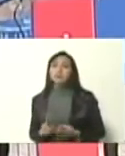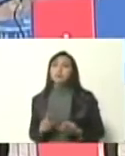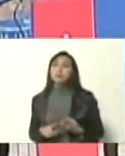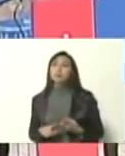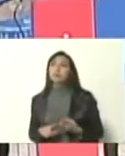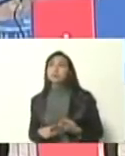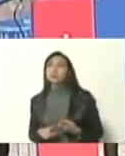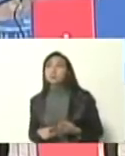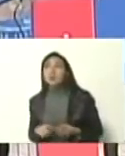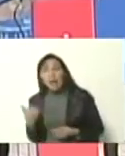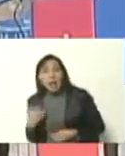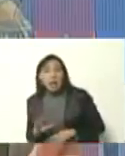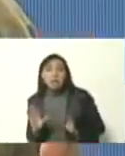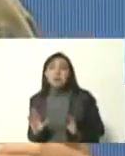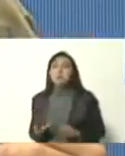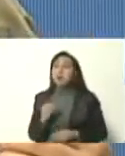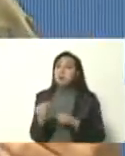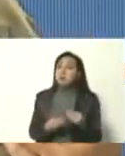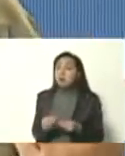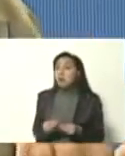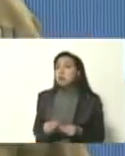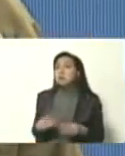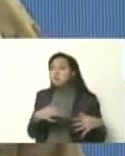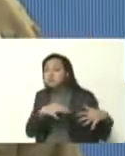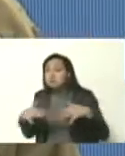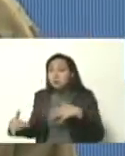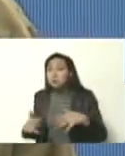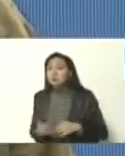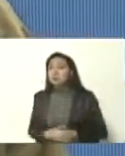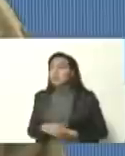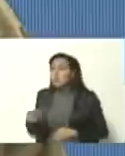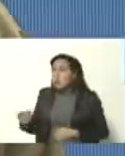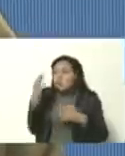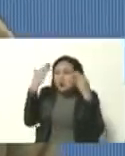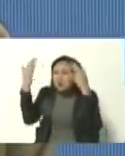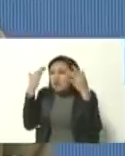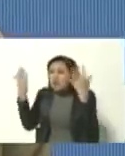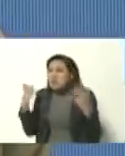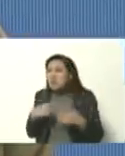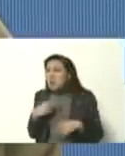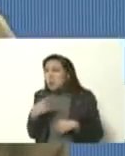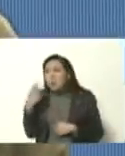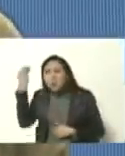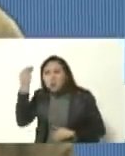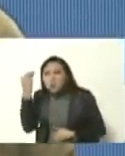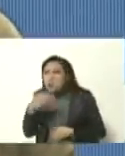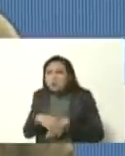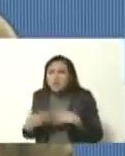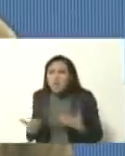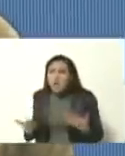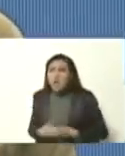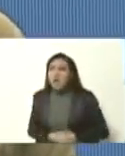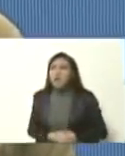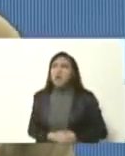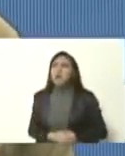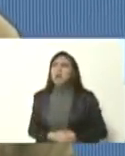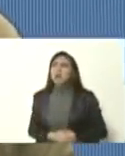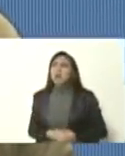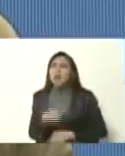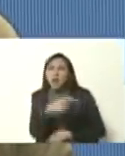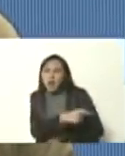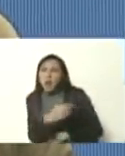existe esa posibilidad de cualquier manera siempre. ¿Qué se imagina usted desde el punto de vista político o qué está en condiciones de hacer la